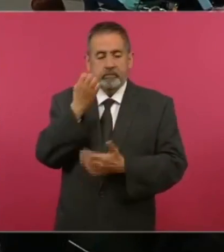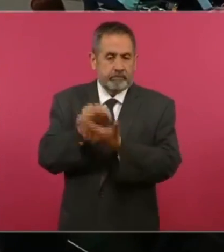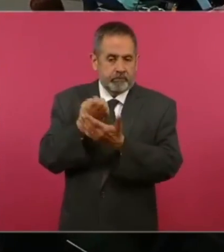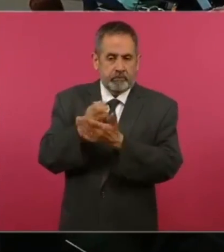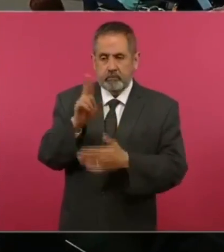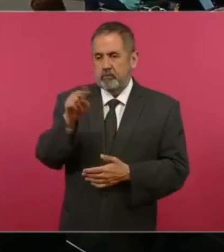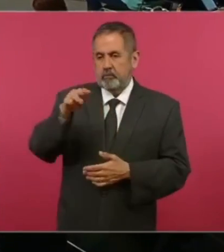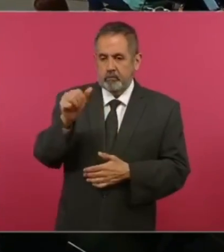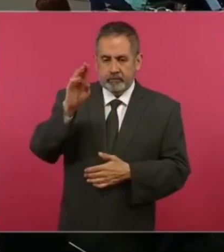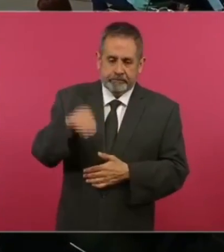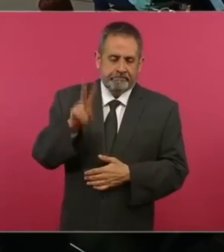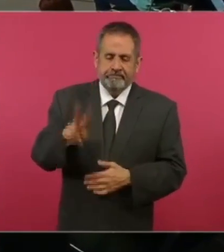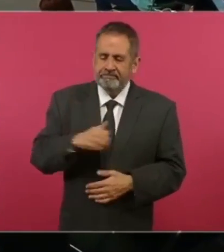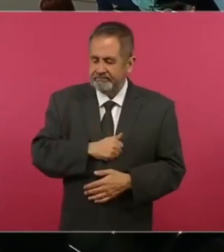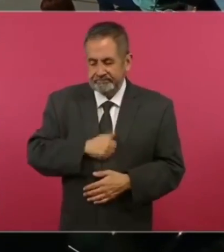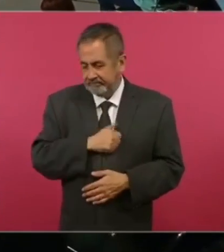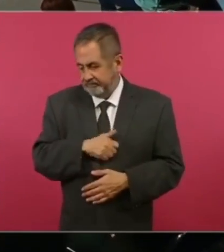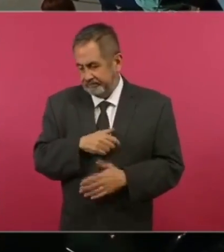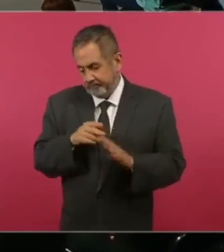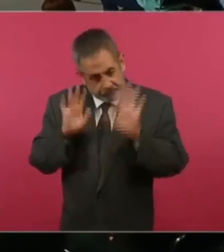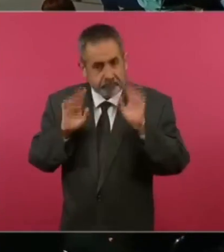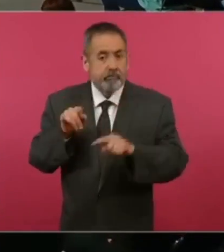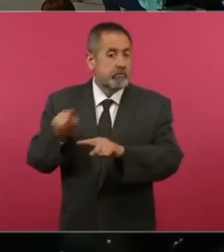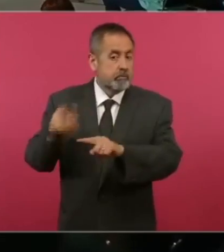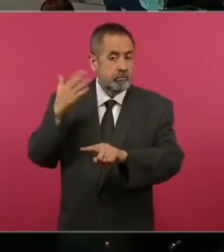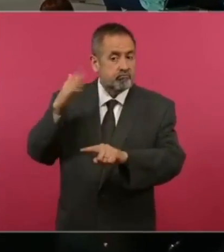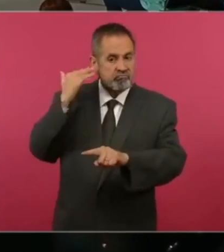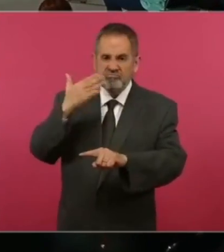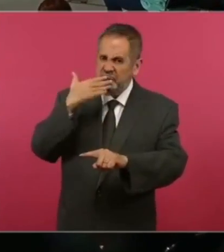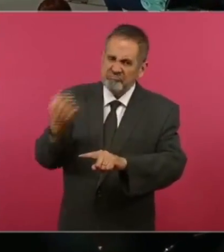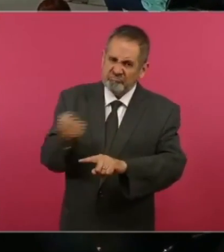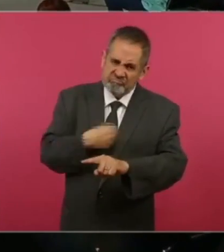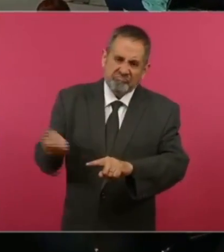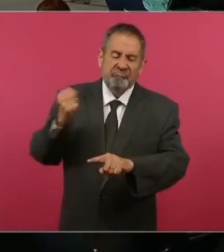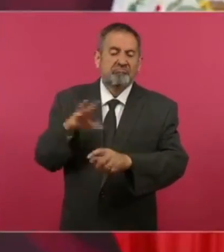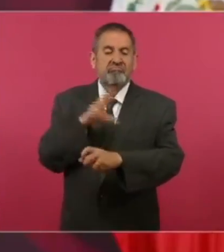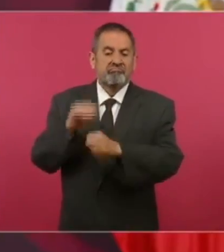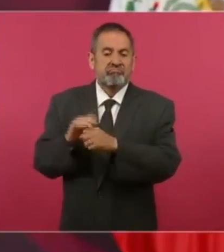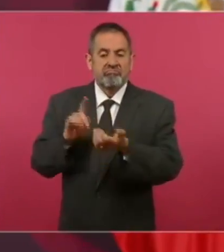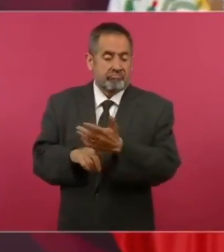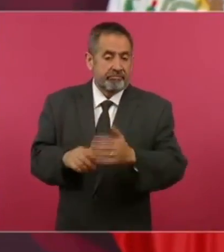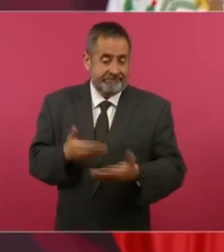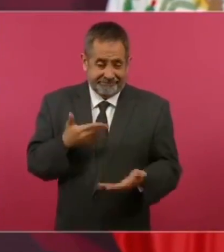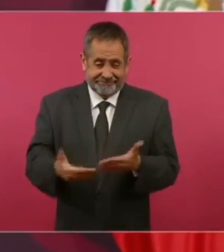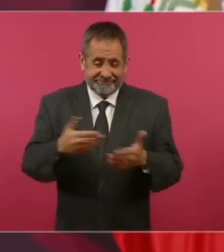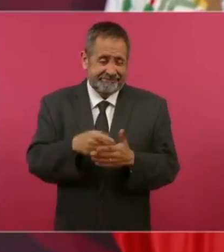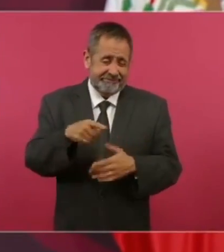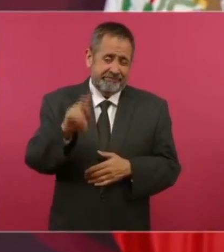UNAM, lamentablemente. Lamentablemente. ¿Cómo se ha deteriorado